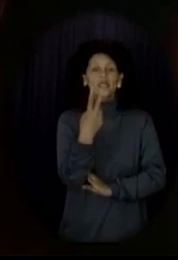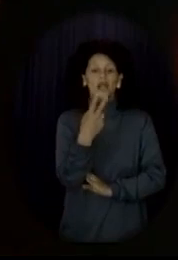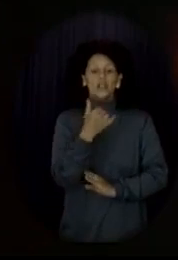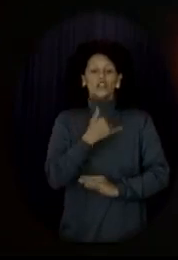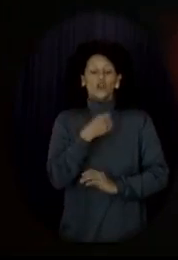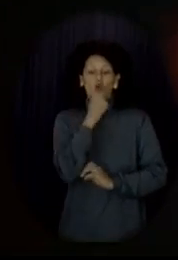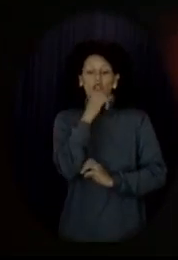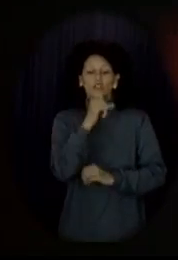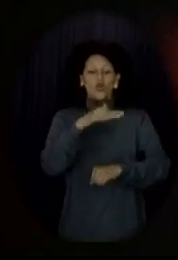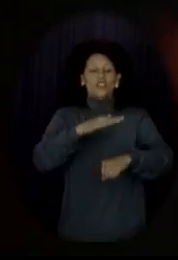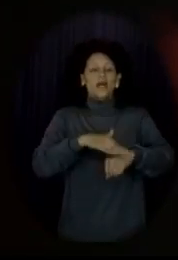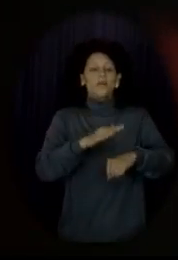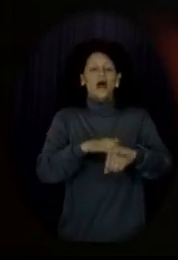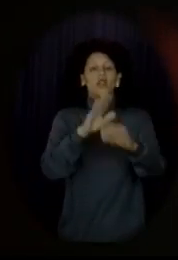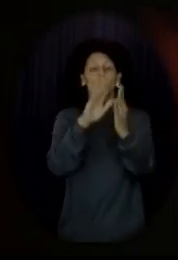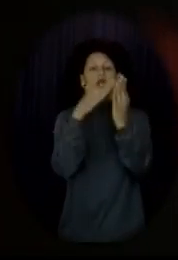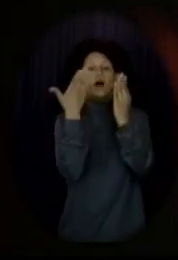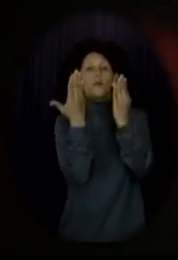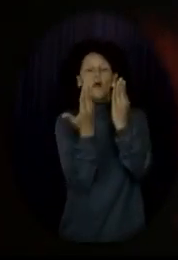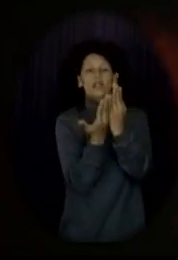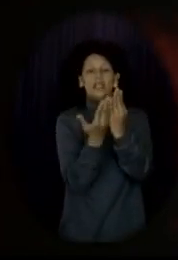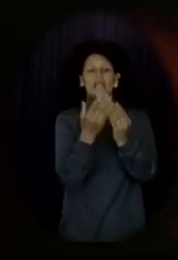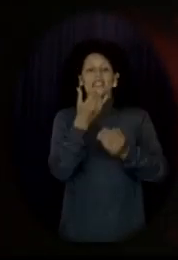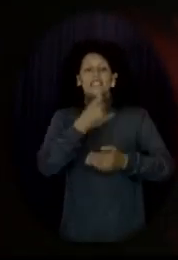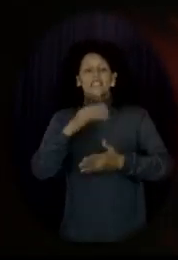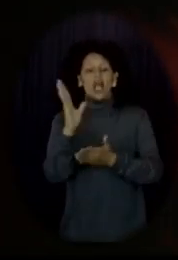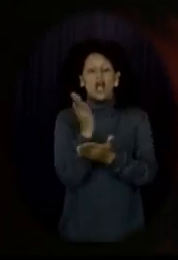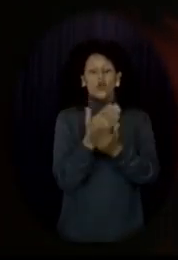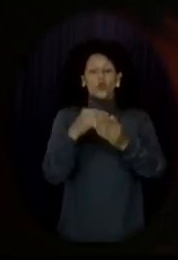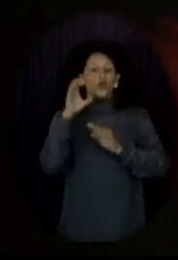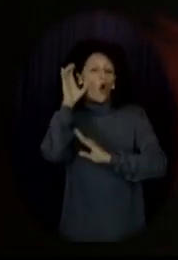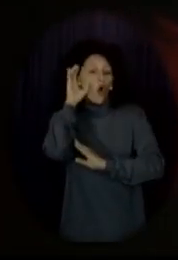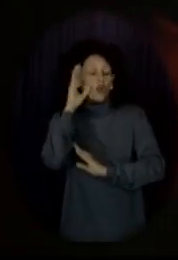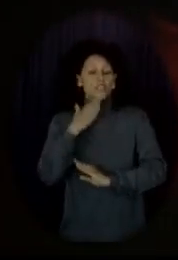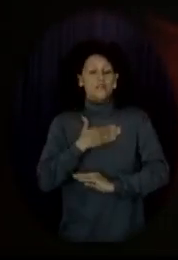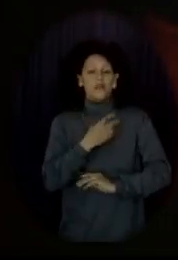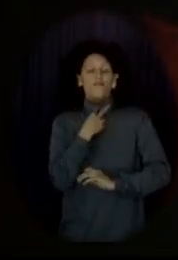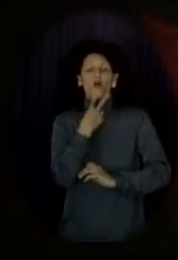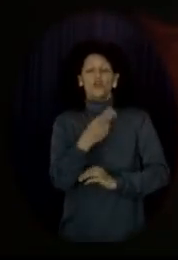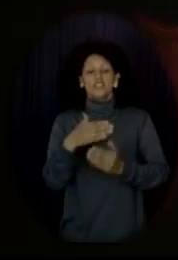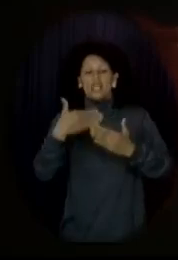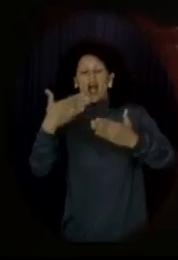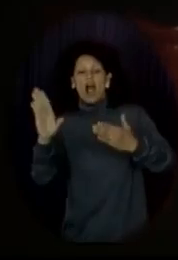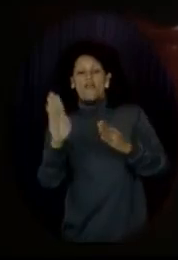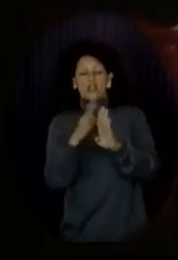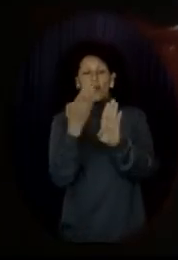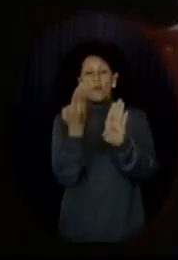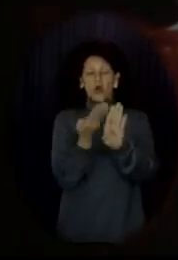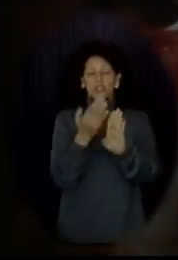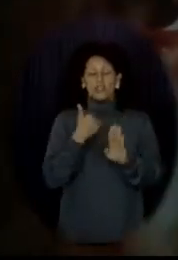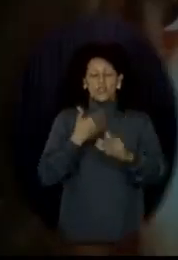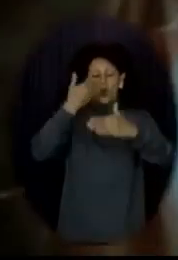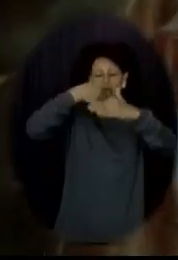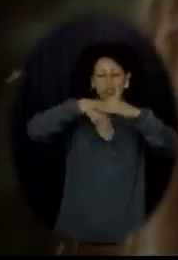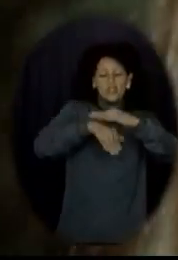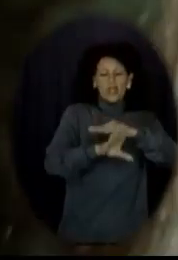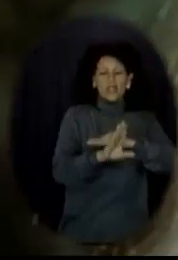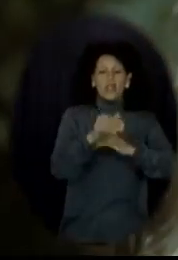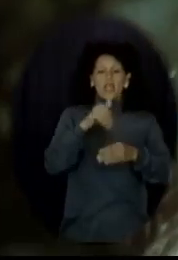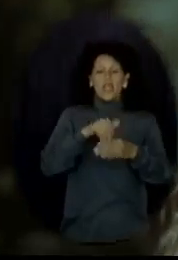Escucha, yo estoy llamando a tu puerta. Si oyes mi voz y abres la puerta, entraré a tu